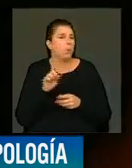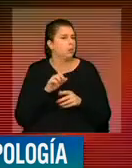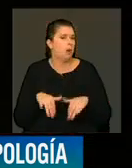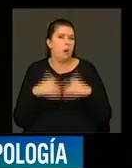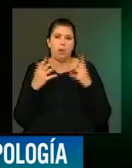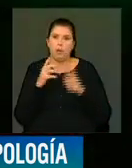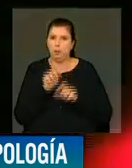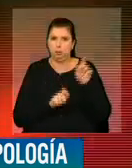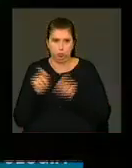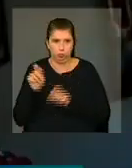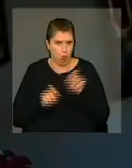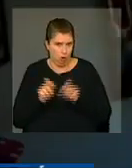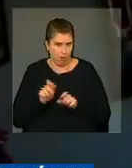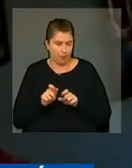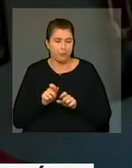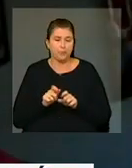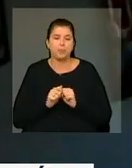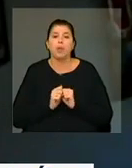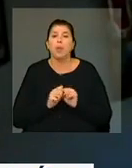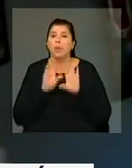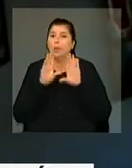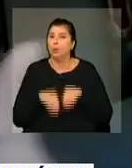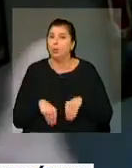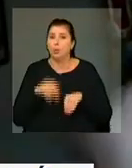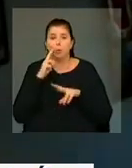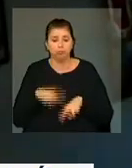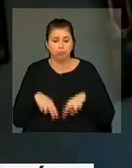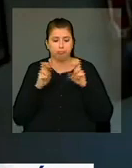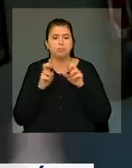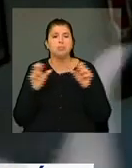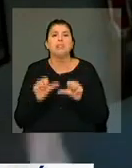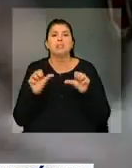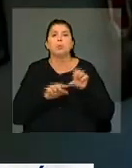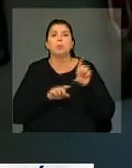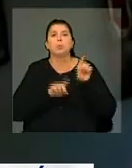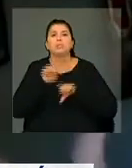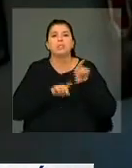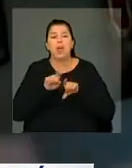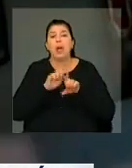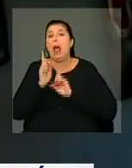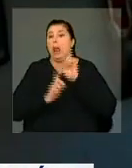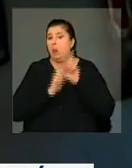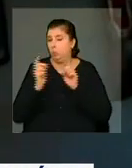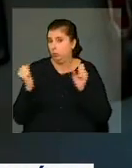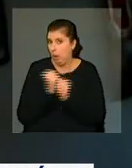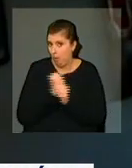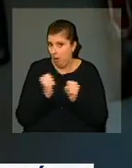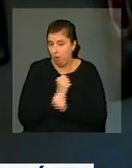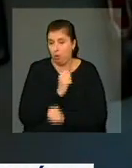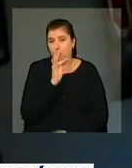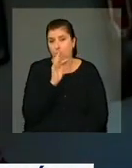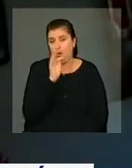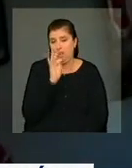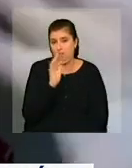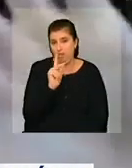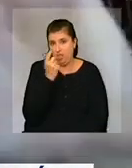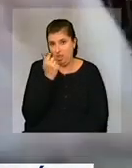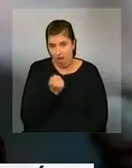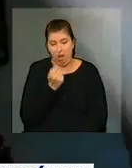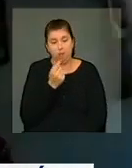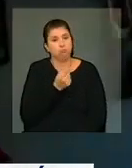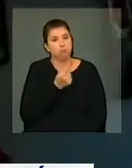estos estudios que se están realizando en universidades, o mismo algunos aprobados por la FDA, con interés de